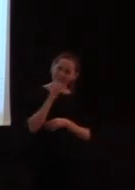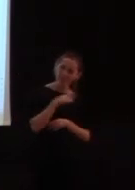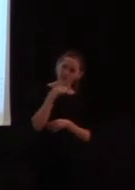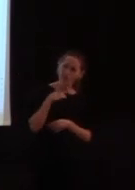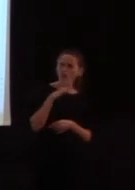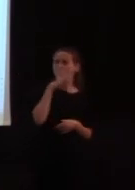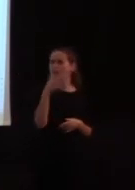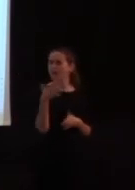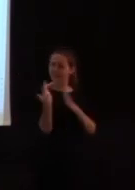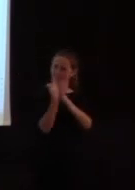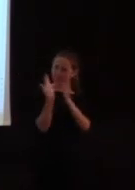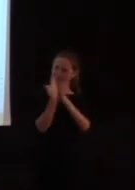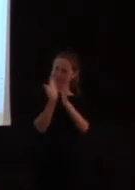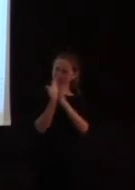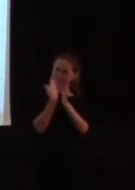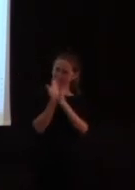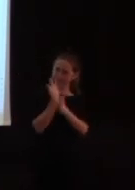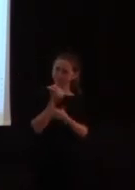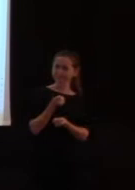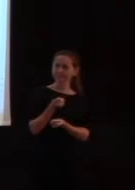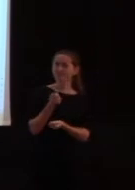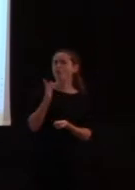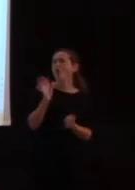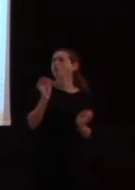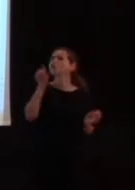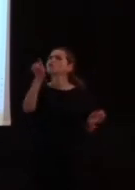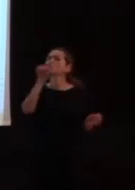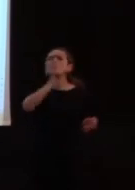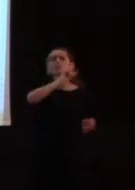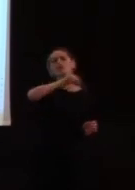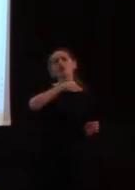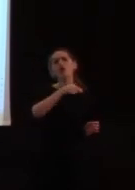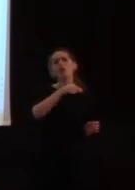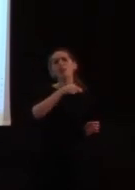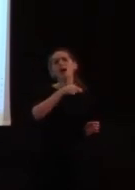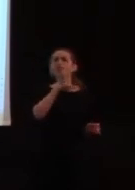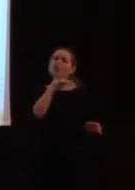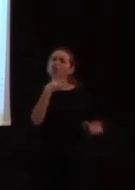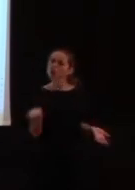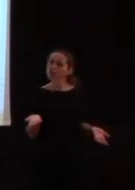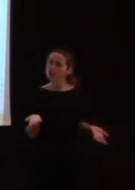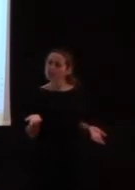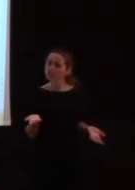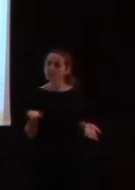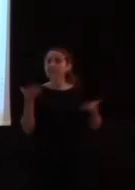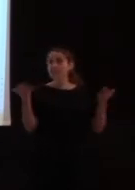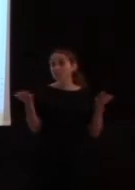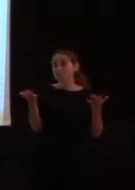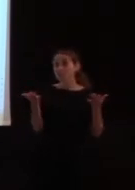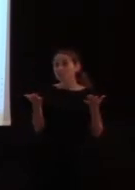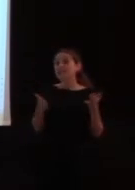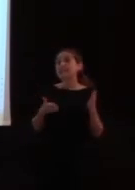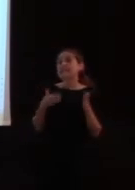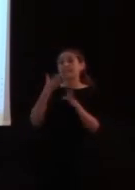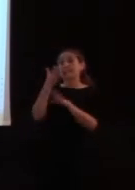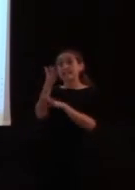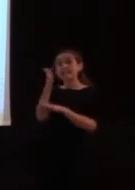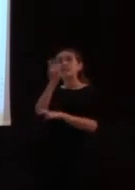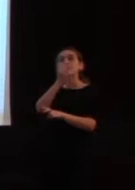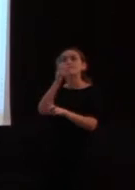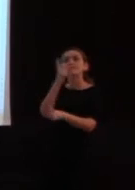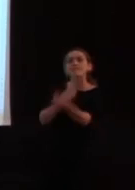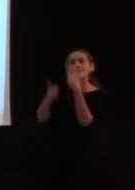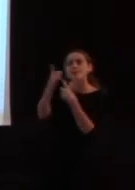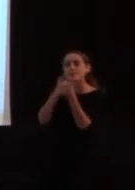Por favor, ¿dónde podrías ver un punto y coma en esta frase? Etcétera, ¿no? Por tanto, se tenía que informar sobre aquel aspecto que le suponía una